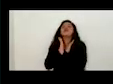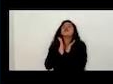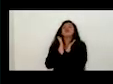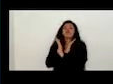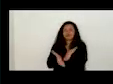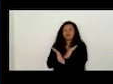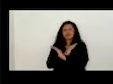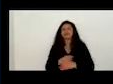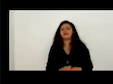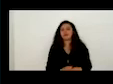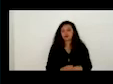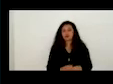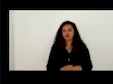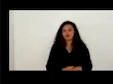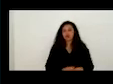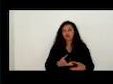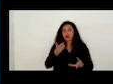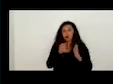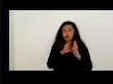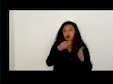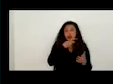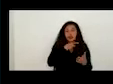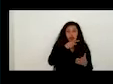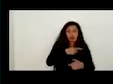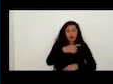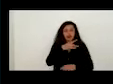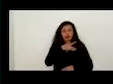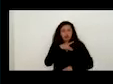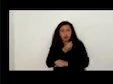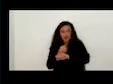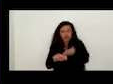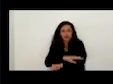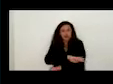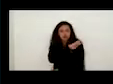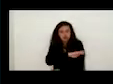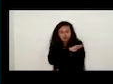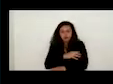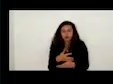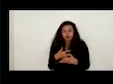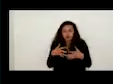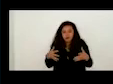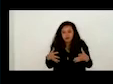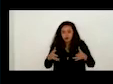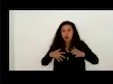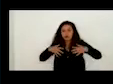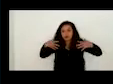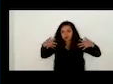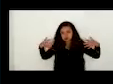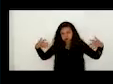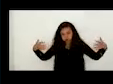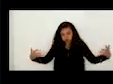o enfermedades como es la diabetes, la hipertensión arterial, el sobrepeso, la obesidad, los problemas